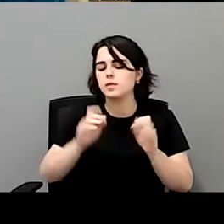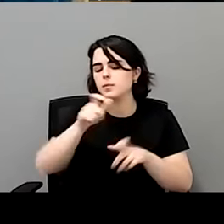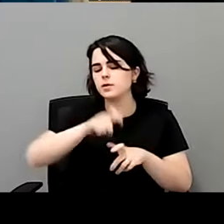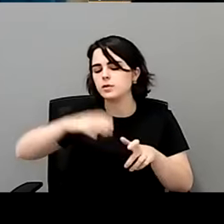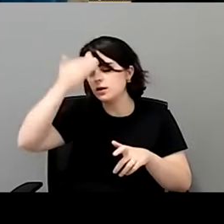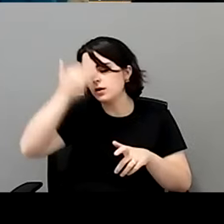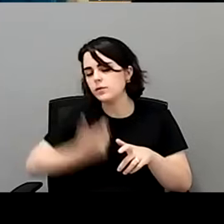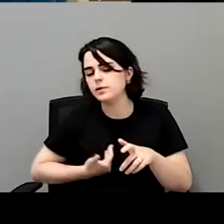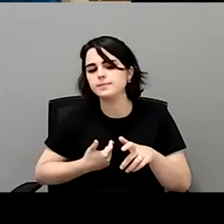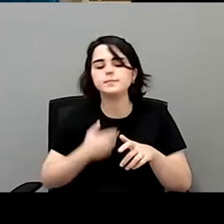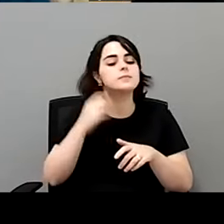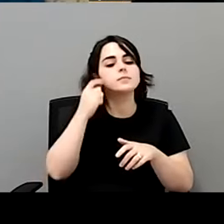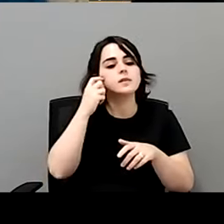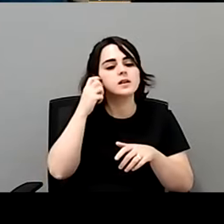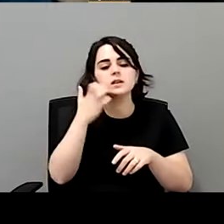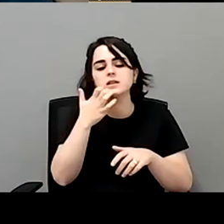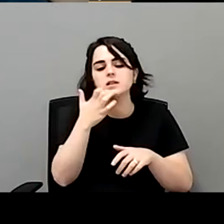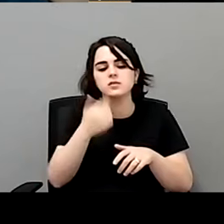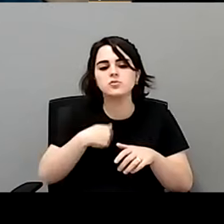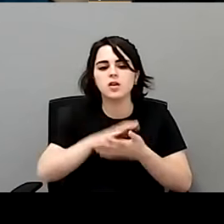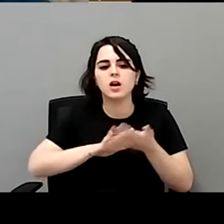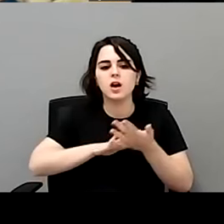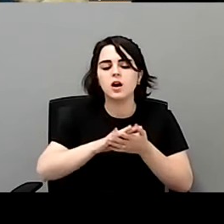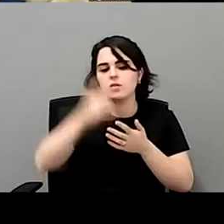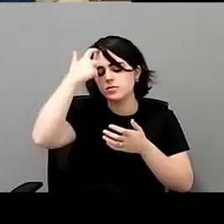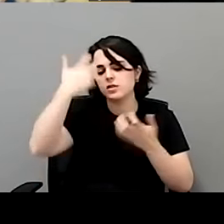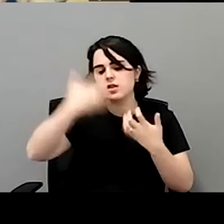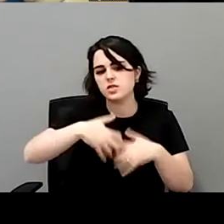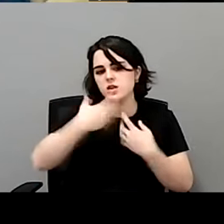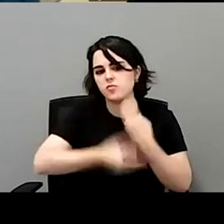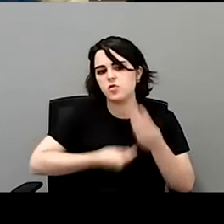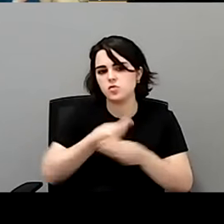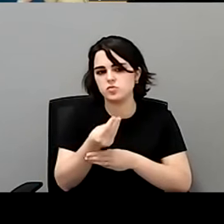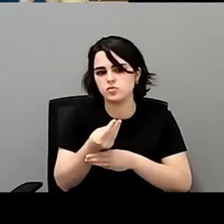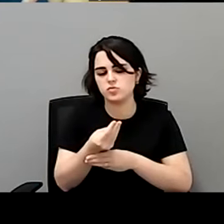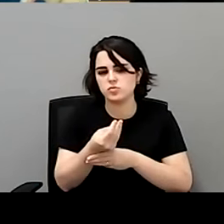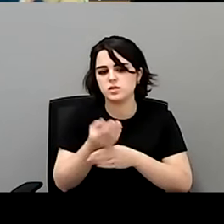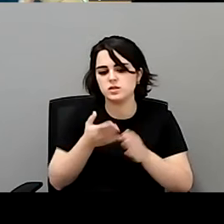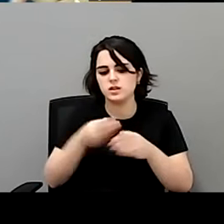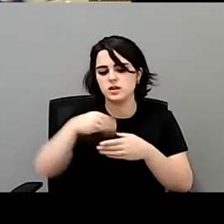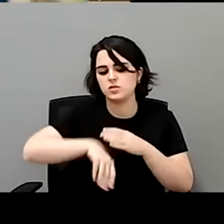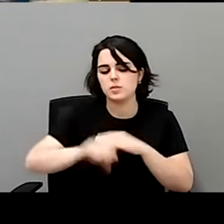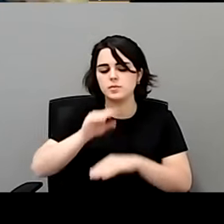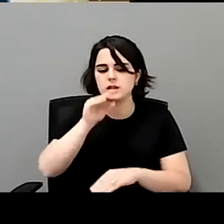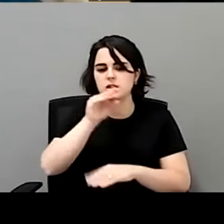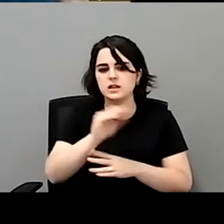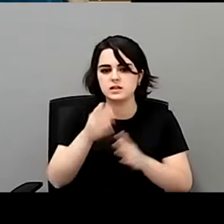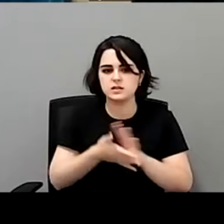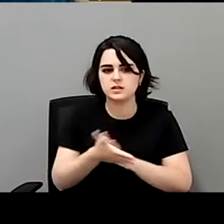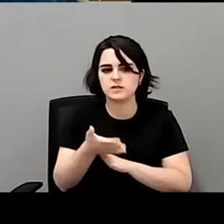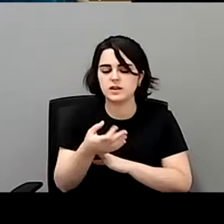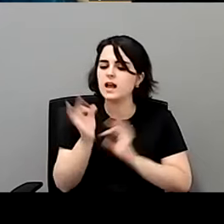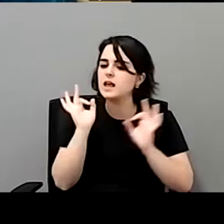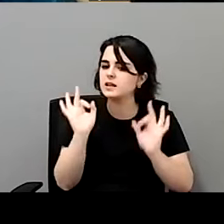Y cuando yo hablo de que somos el cerebro de nuestra propia prestación, es que tiene que ser